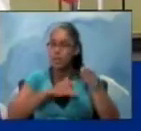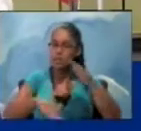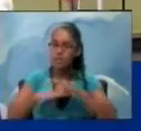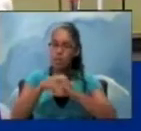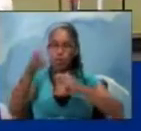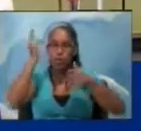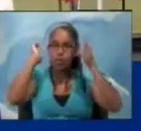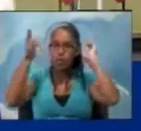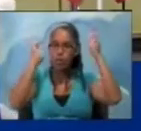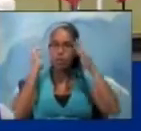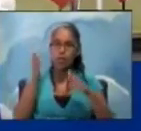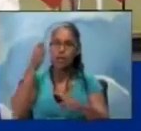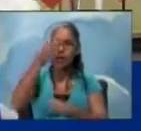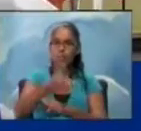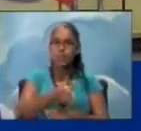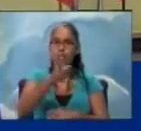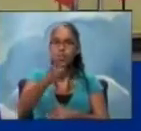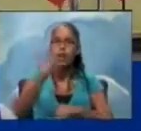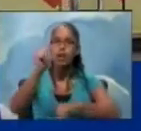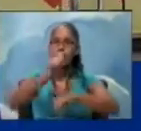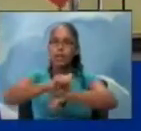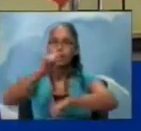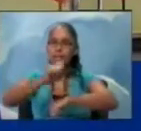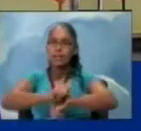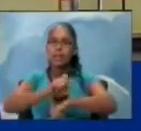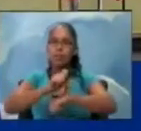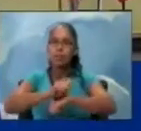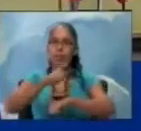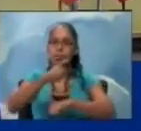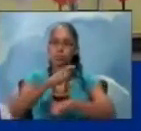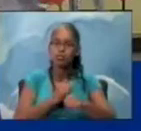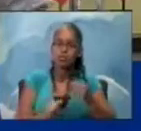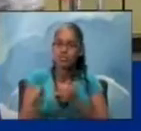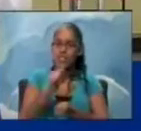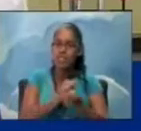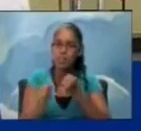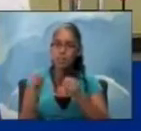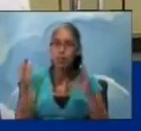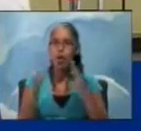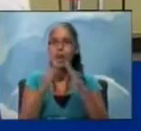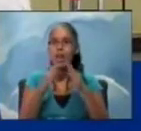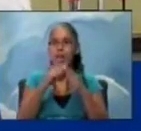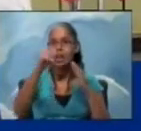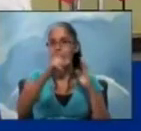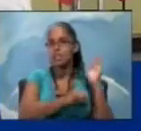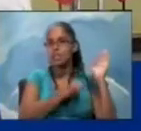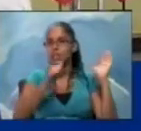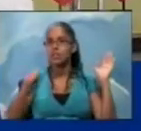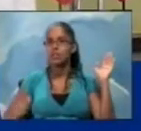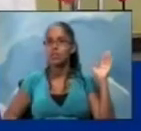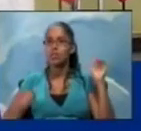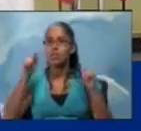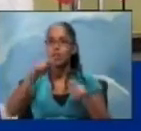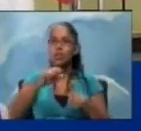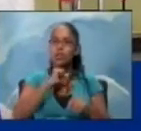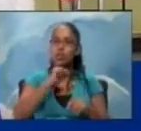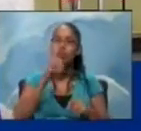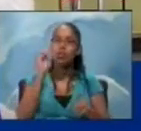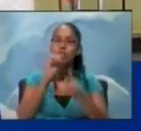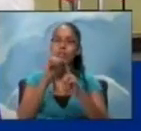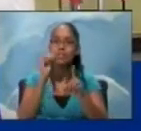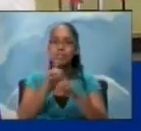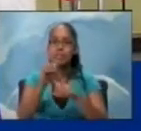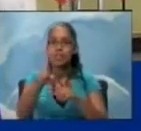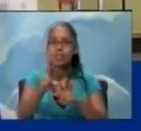burro, entró en el templo y limpió la casa del Señor. Esto es lo que se llama